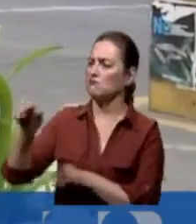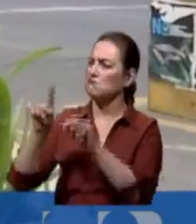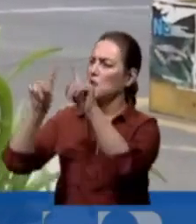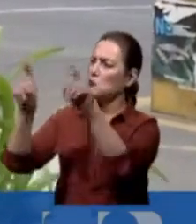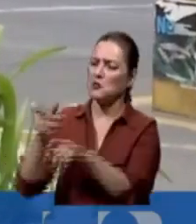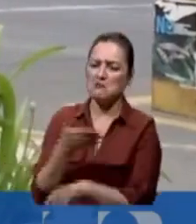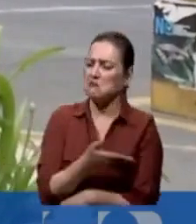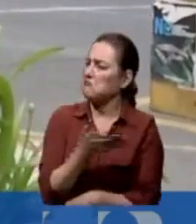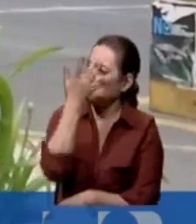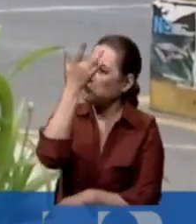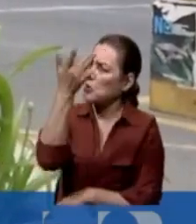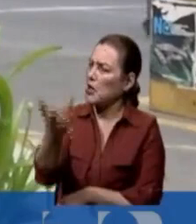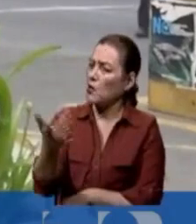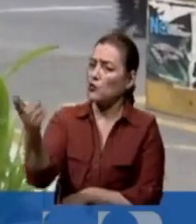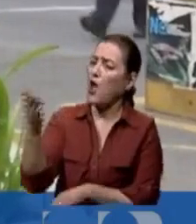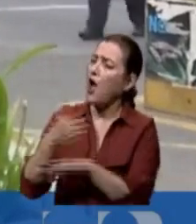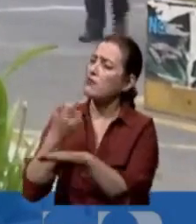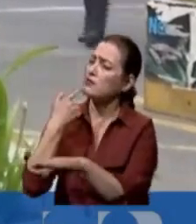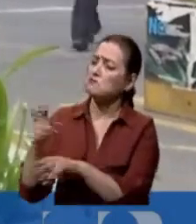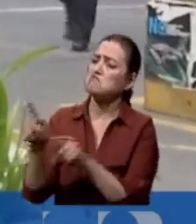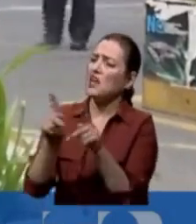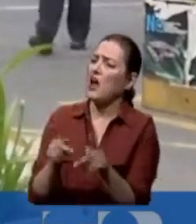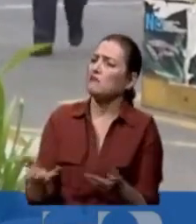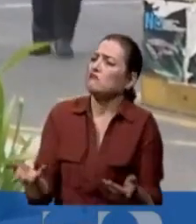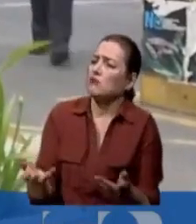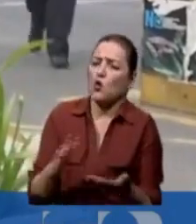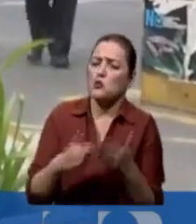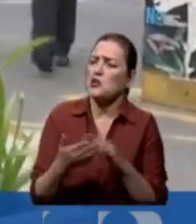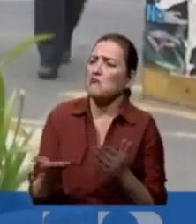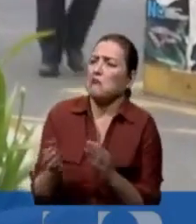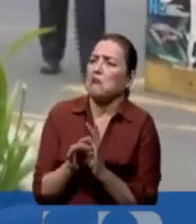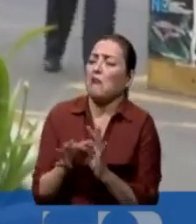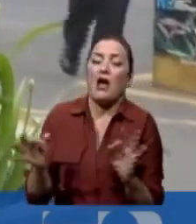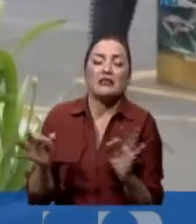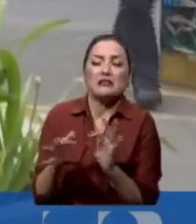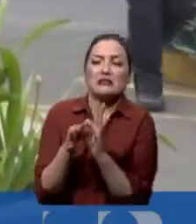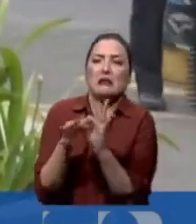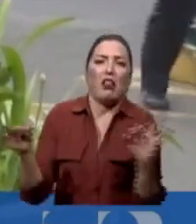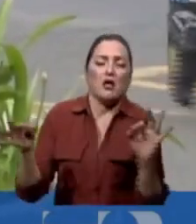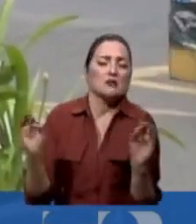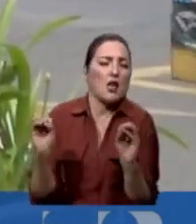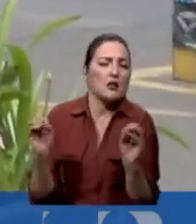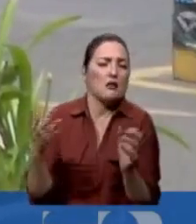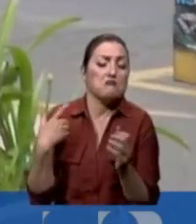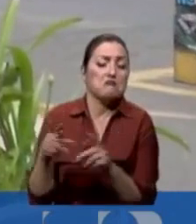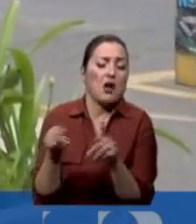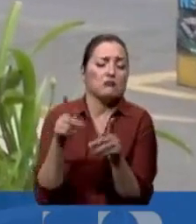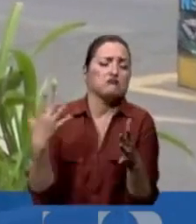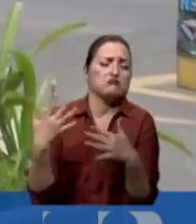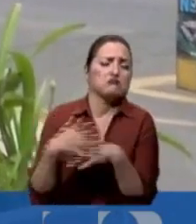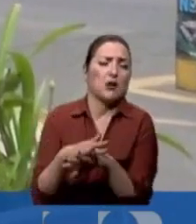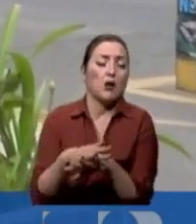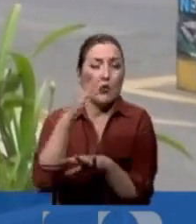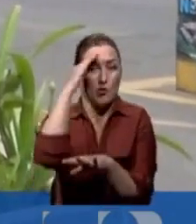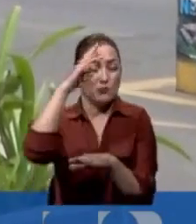por qué están robando los locales comerciales de este sector. Debe haber un plan efectivo integrado, Policía